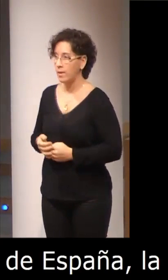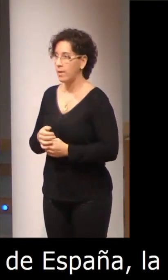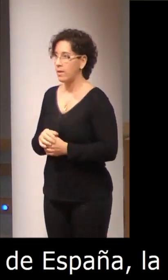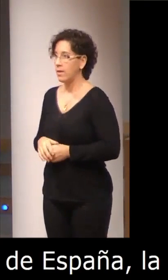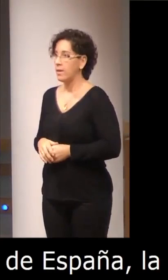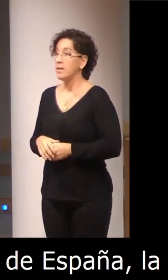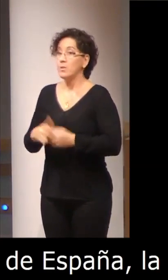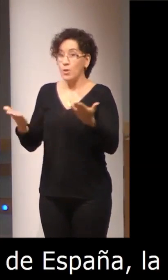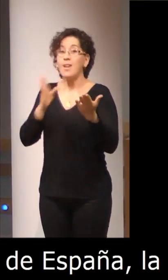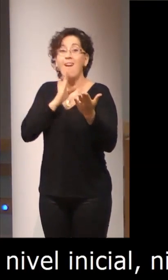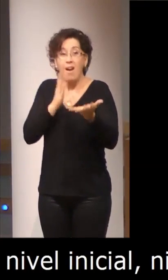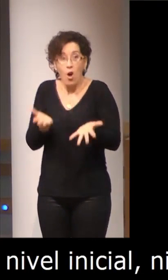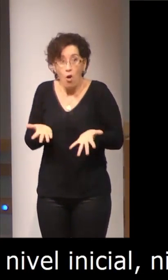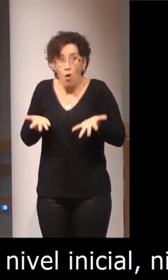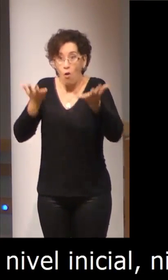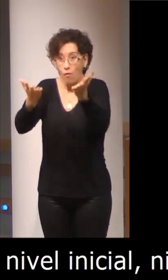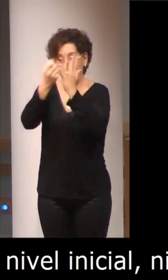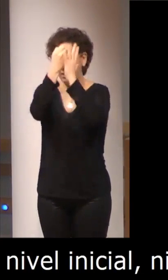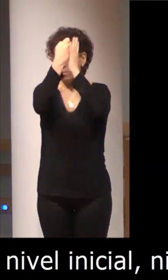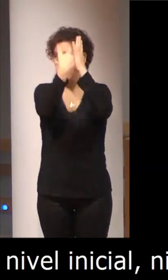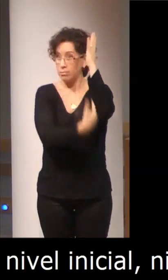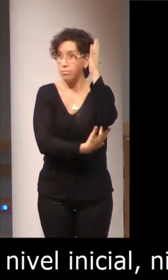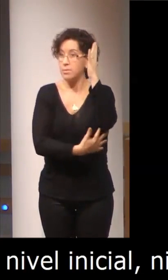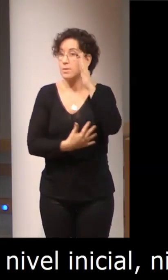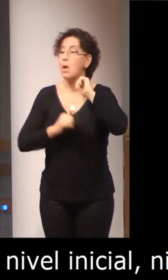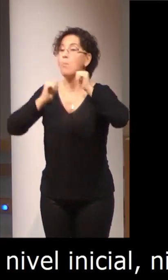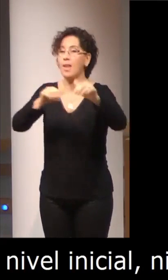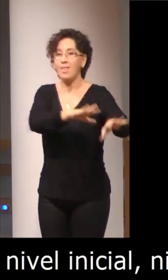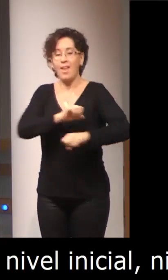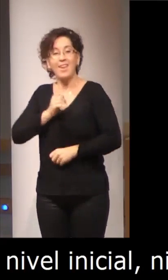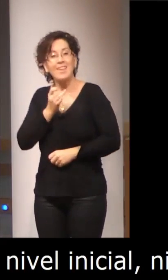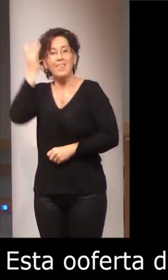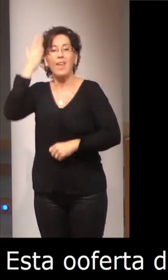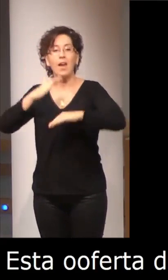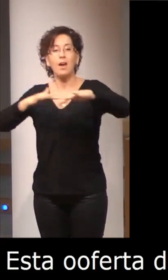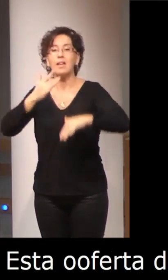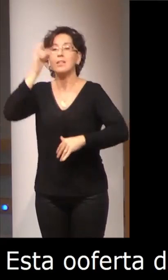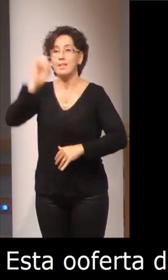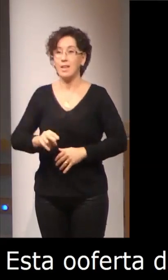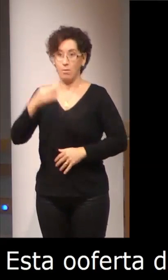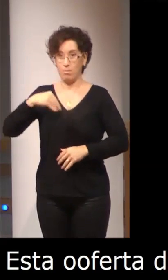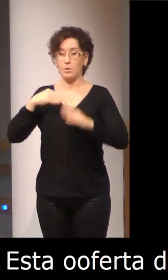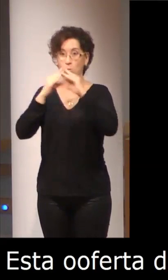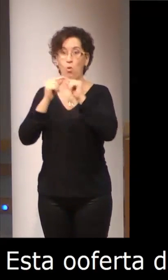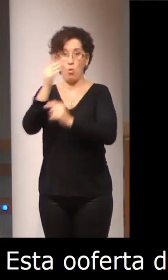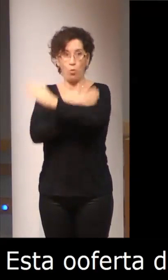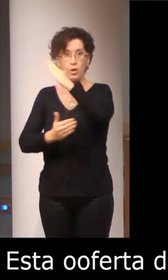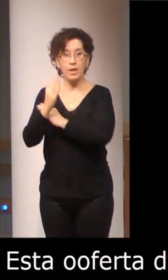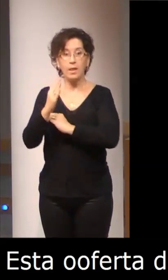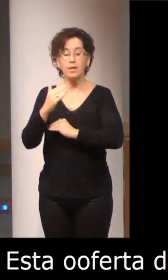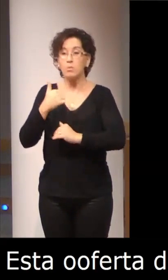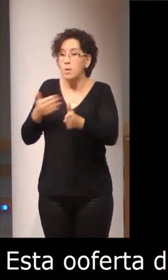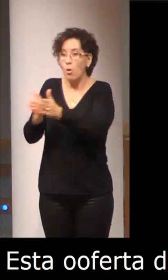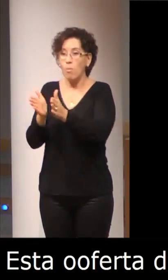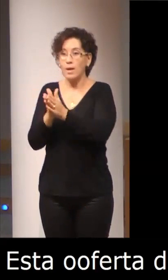Esta oferta didáctica se ha puesto en marcha por iniciativa de UNIDIS. Yo quiero agradecer especialmente el papel de Ana Belén Andreu en